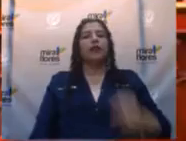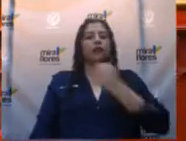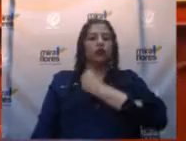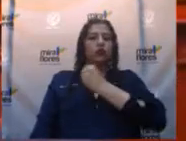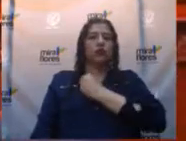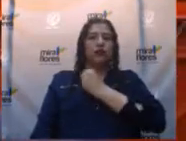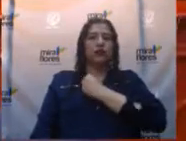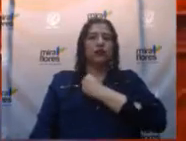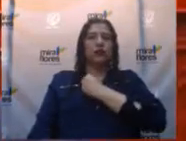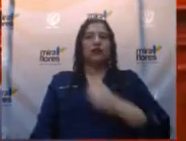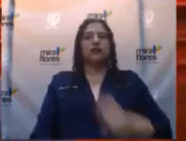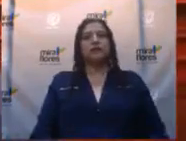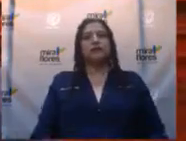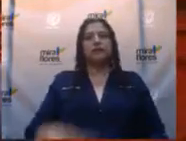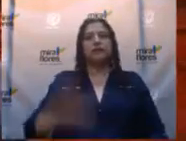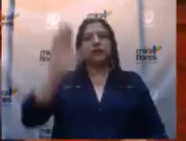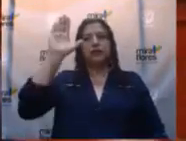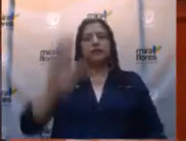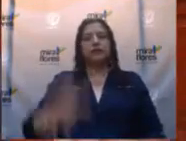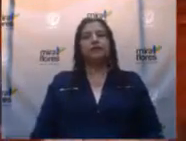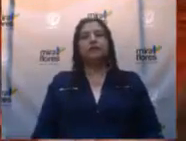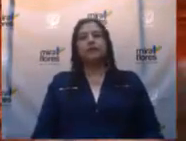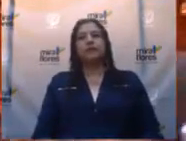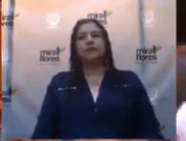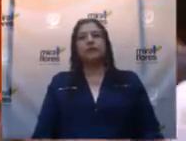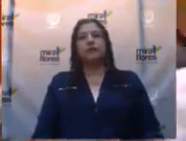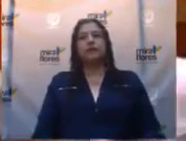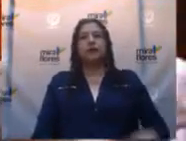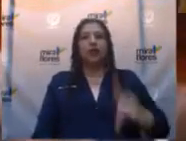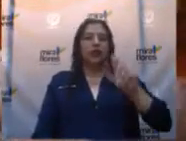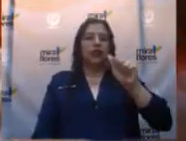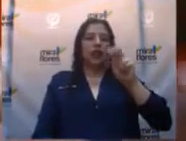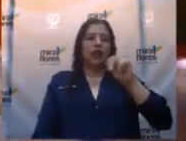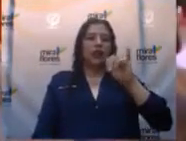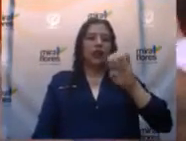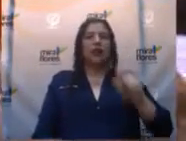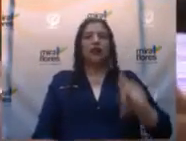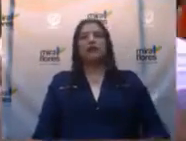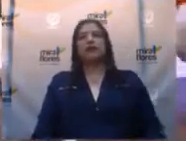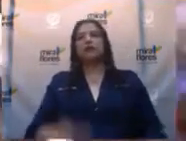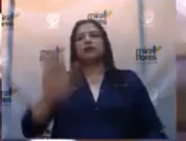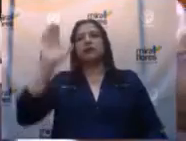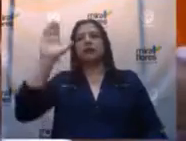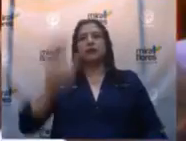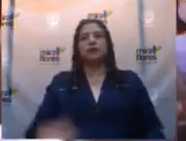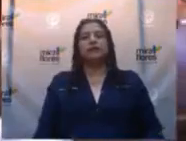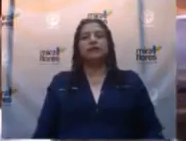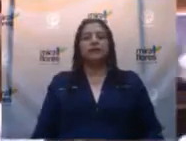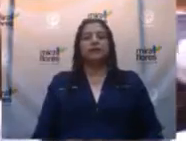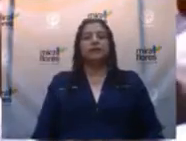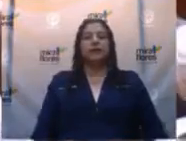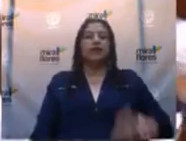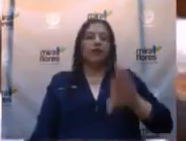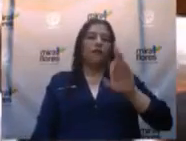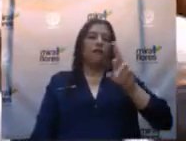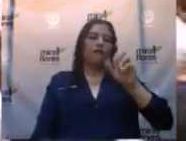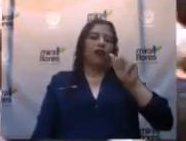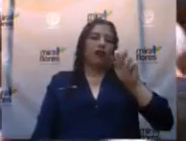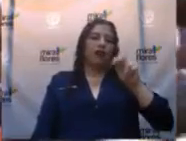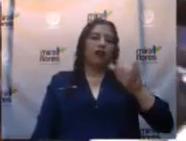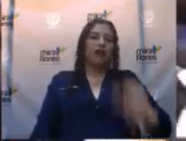Susana Stilich Watson. Señorita Daniela Lozano Vítor. Señora Franca Rey